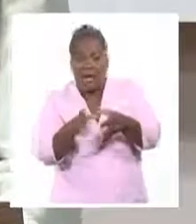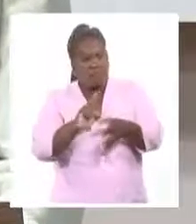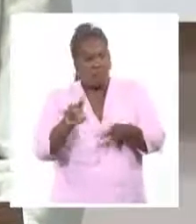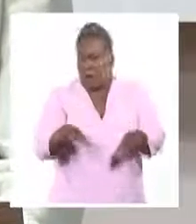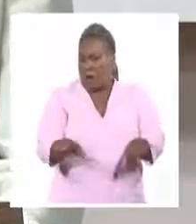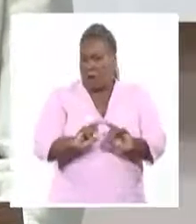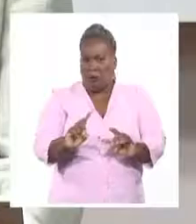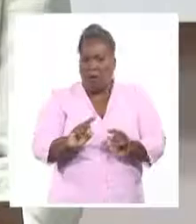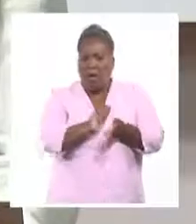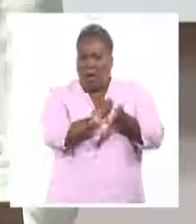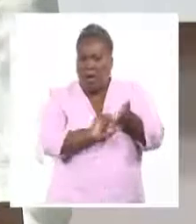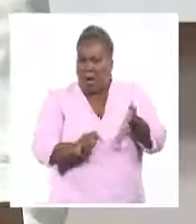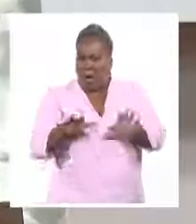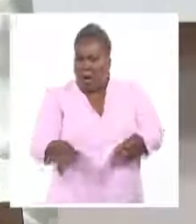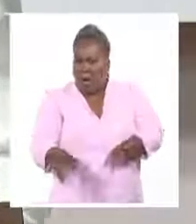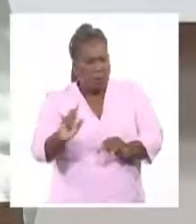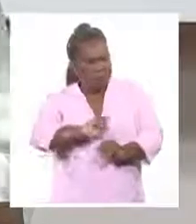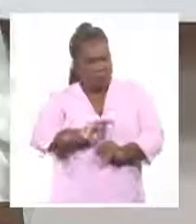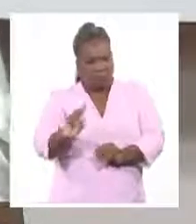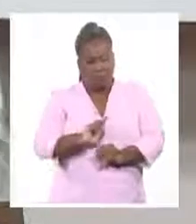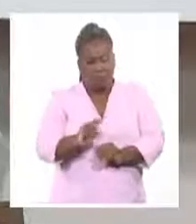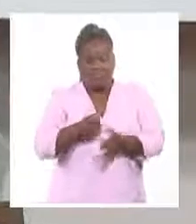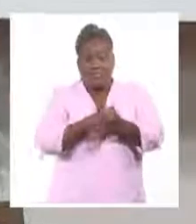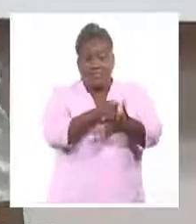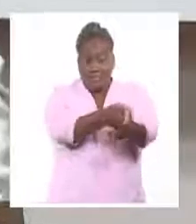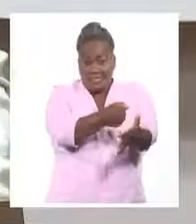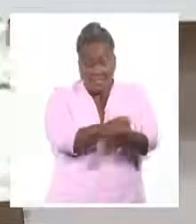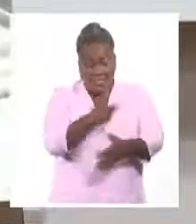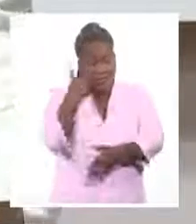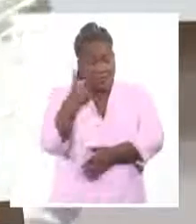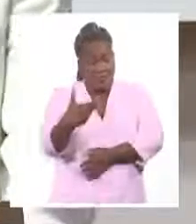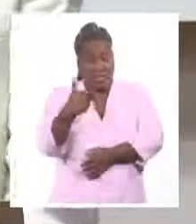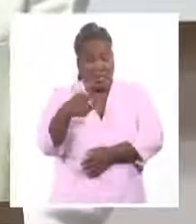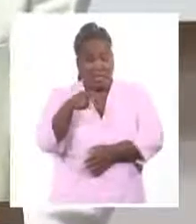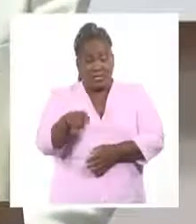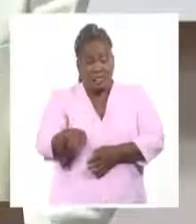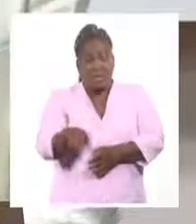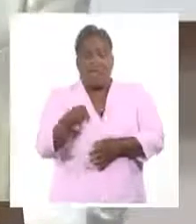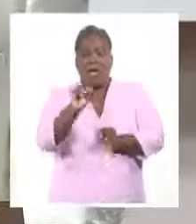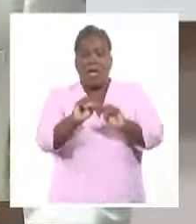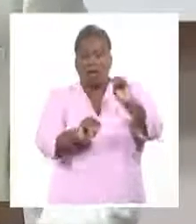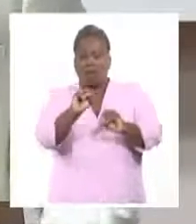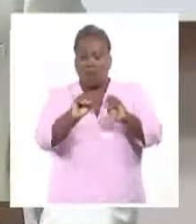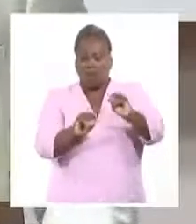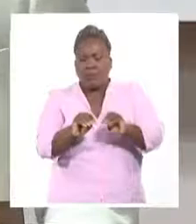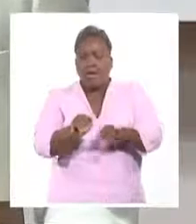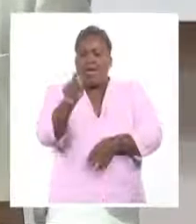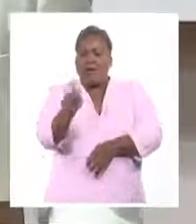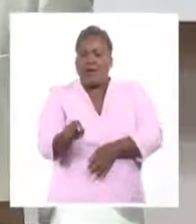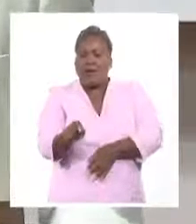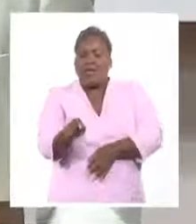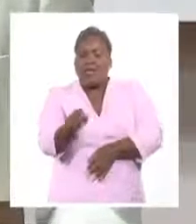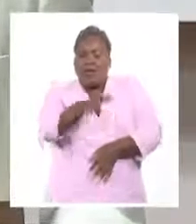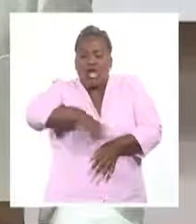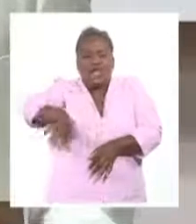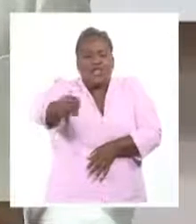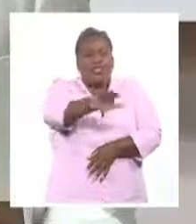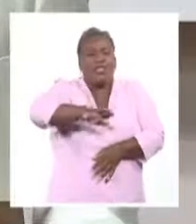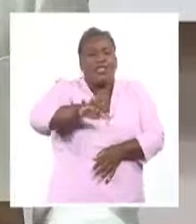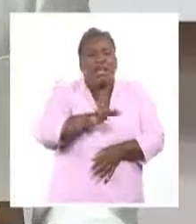a los intelectuales, cuyo empuje fue decisivo para restaurar y recomponer los ánimos de una sociedad golpeada por